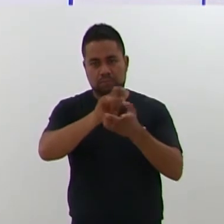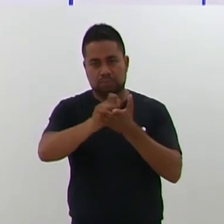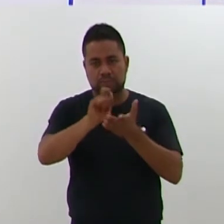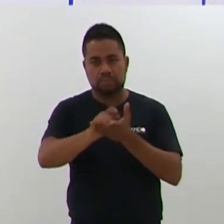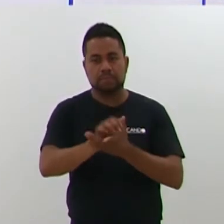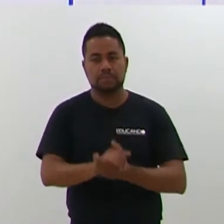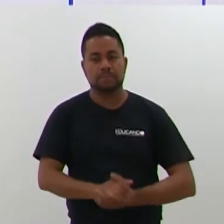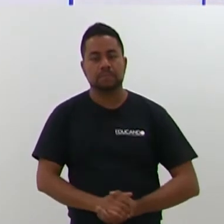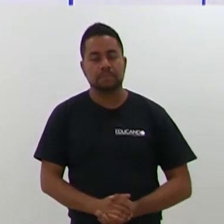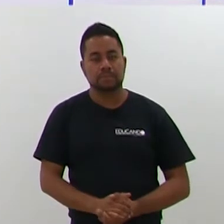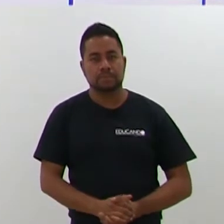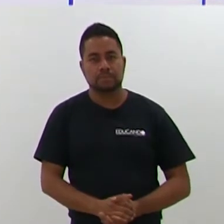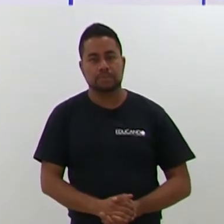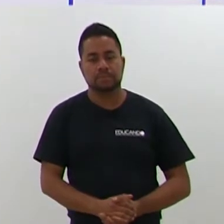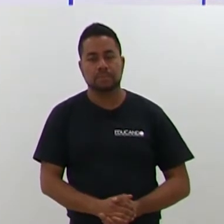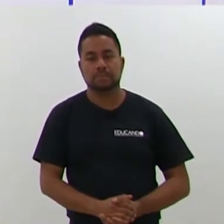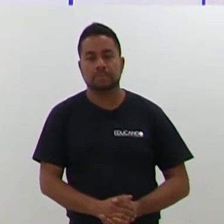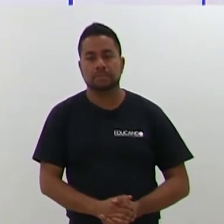Hermano.